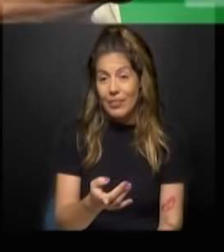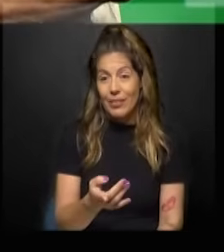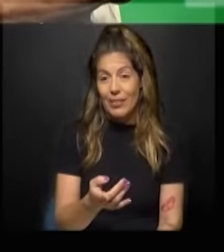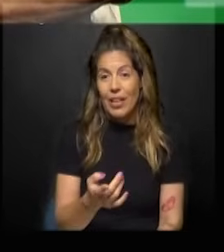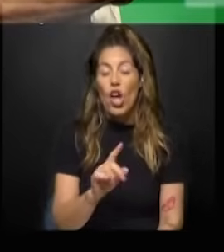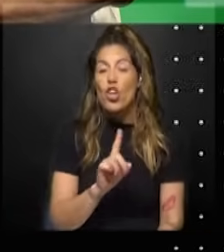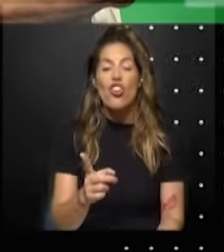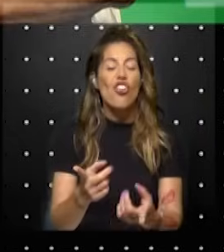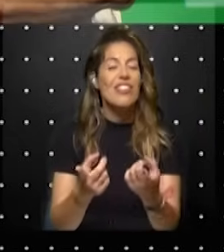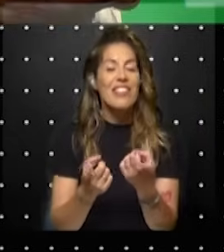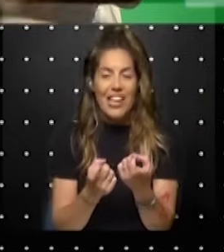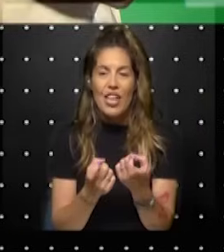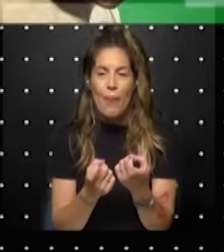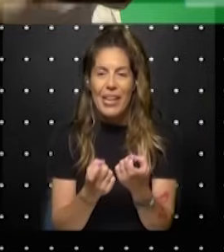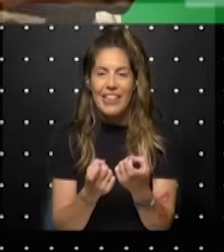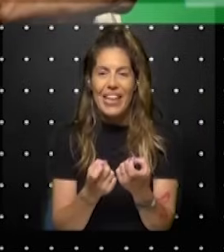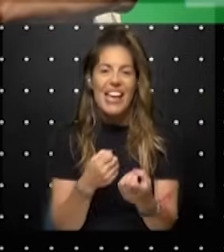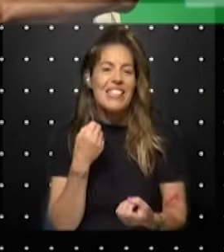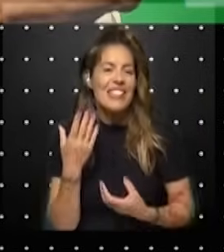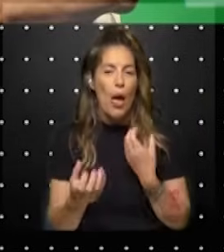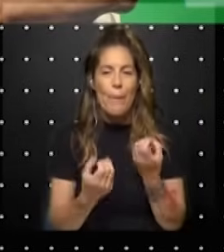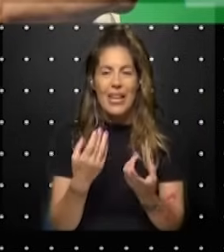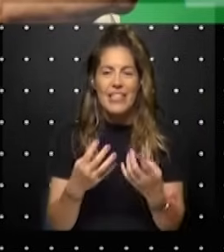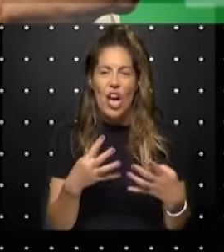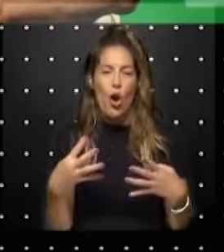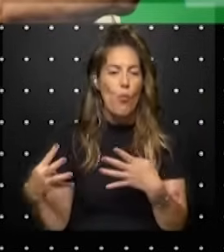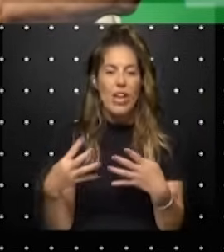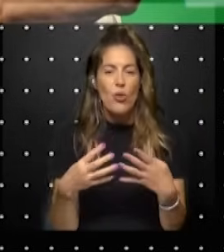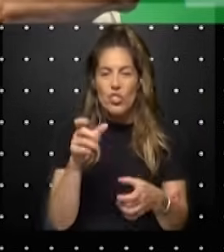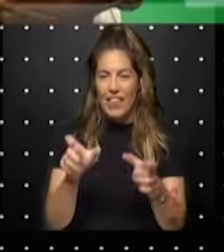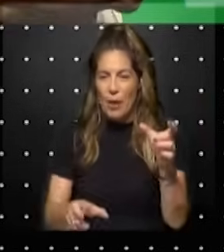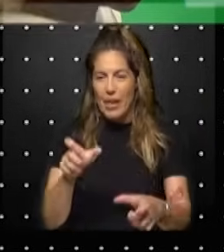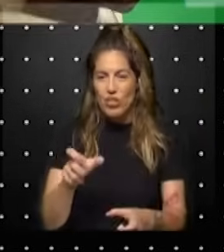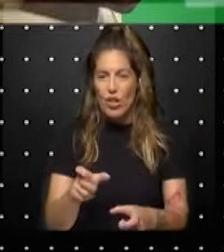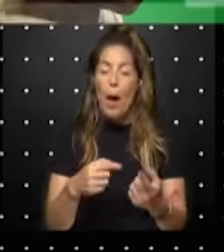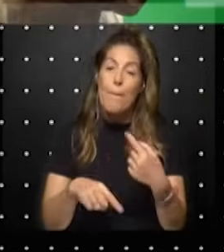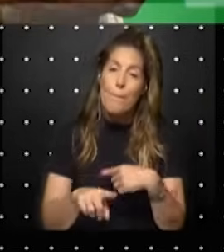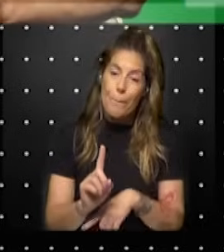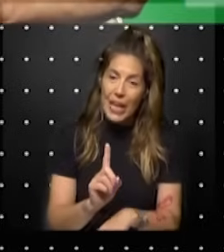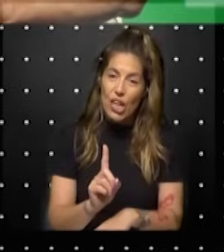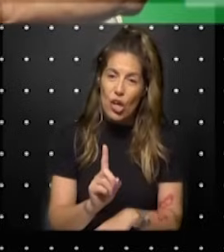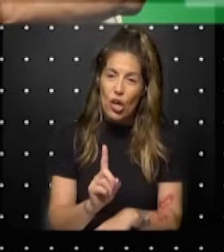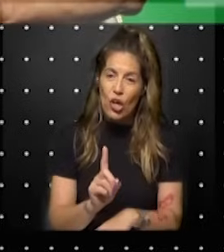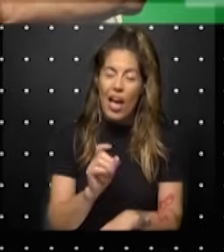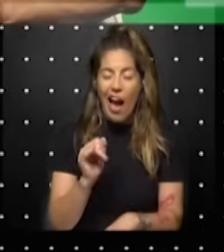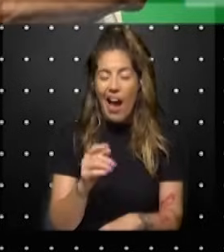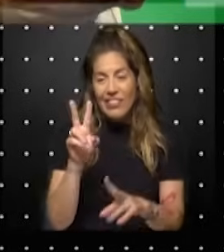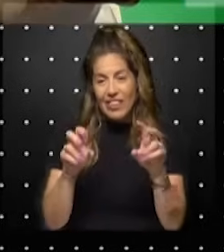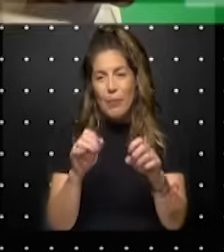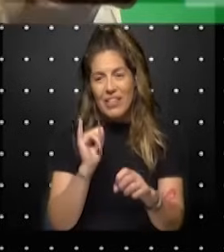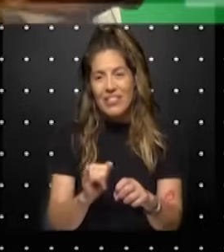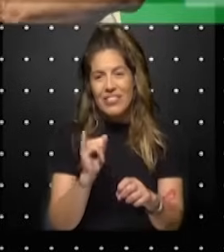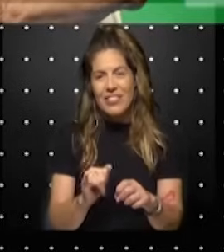No necesariamente se expresa como una lucha de civilizaciones, sin embargo, hay algunos aspectos. Ha